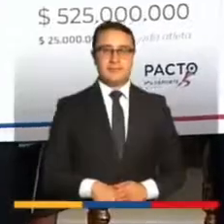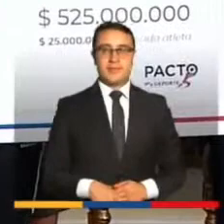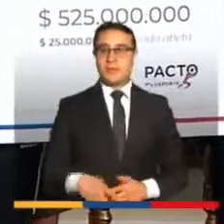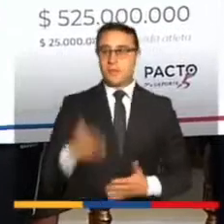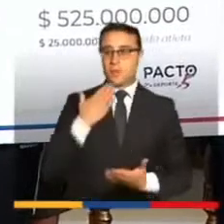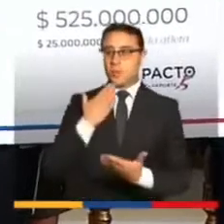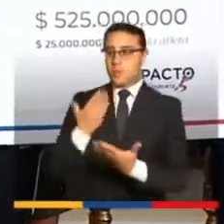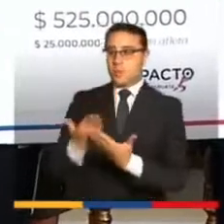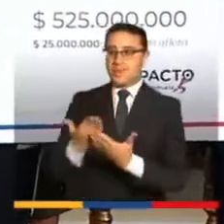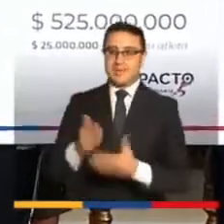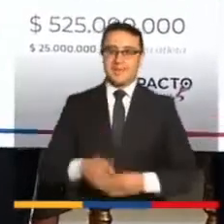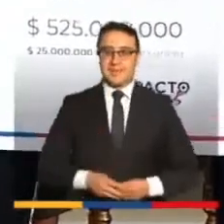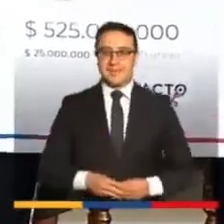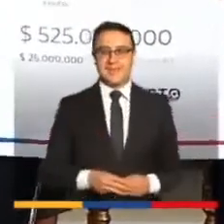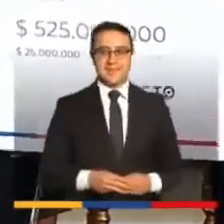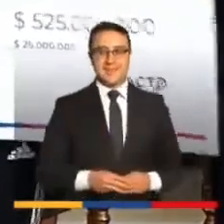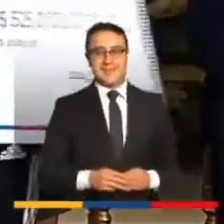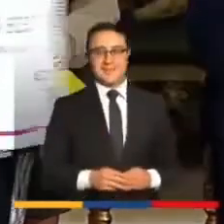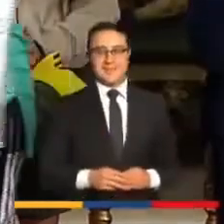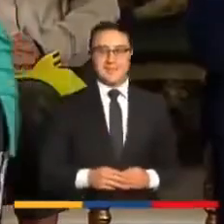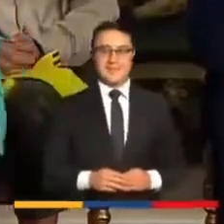Muchas gracias.